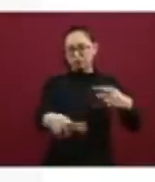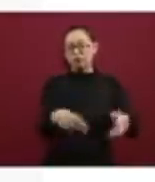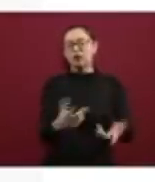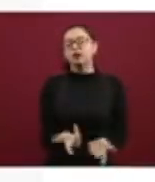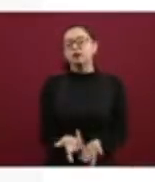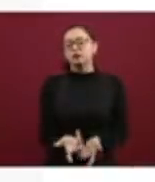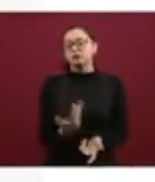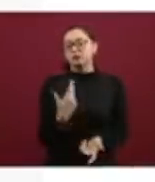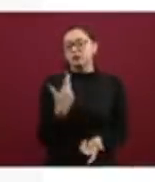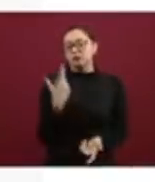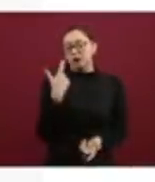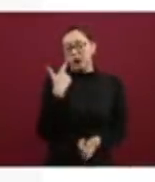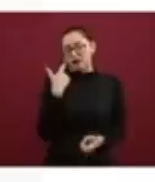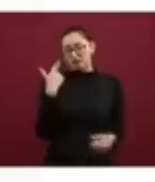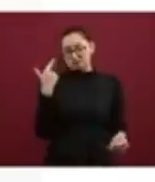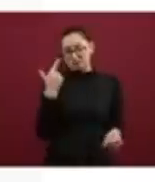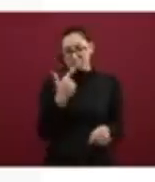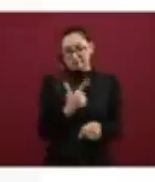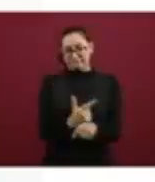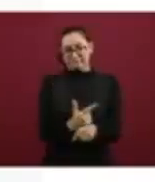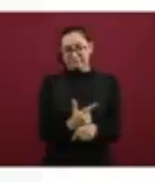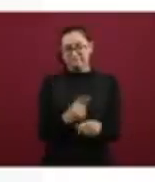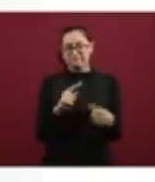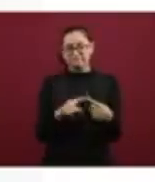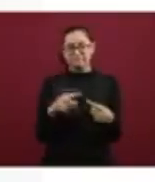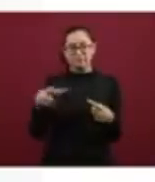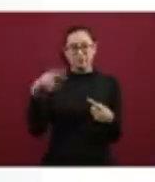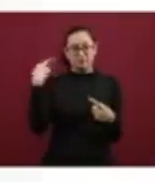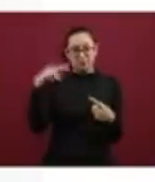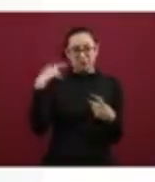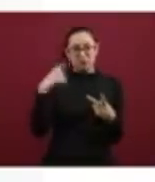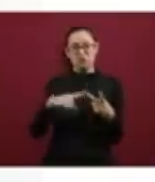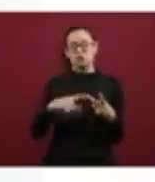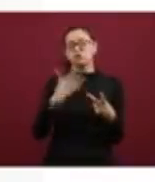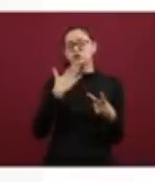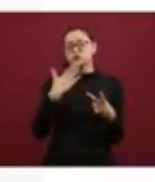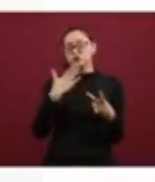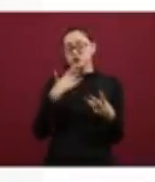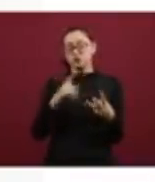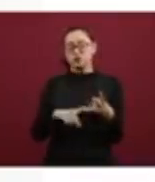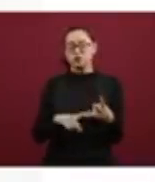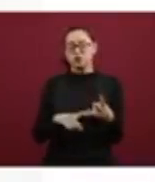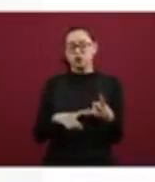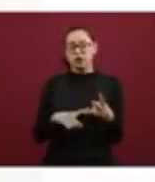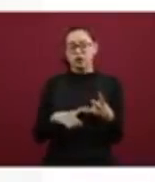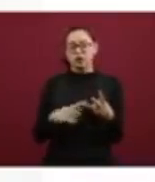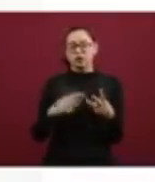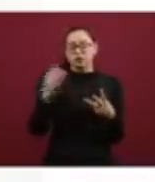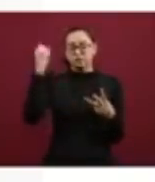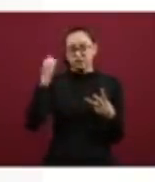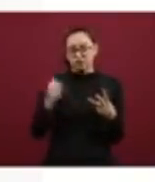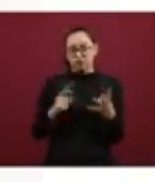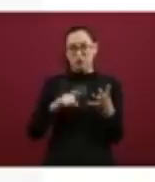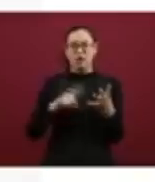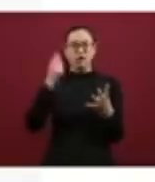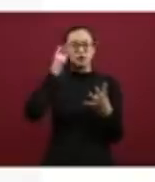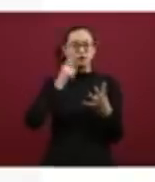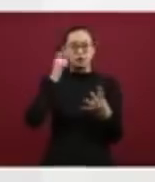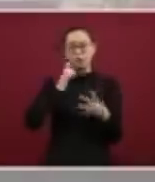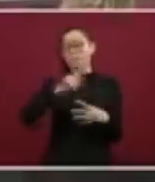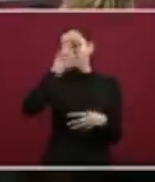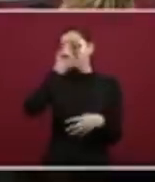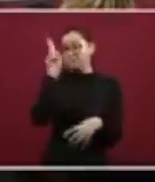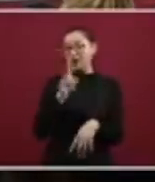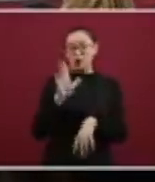las tenemos que destacar en los estados de Veracruz, Sonora, Sinaloa y Guerrero. Por supuesto, Veracruz con el número más alto,